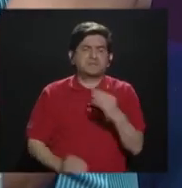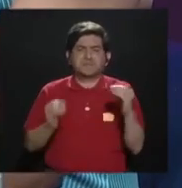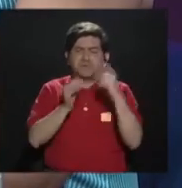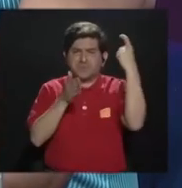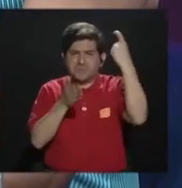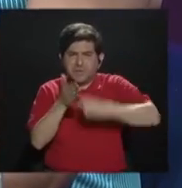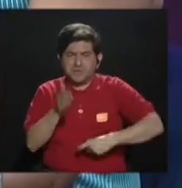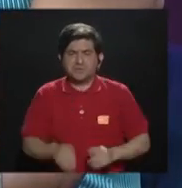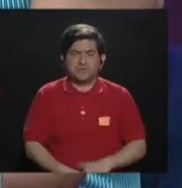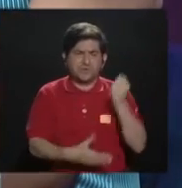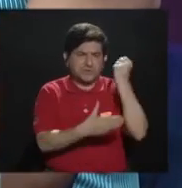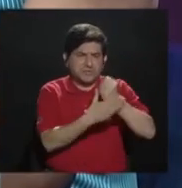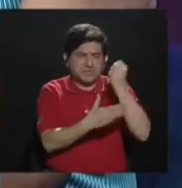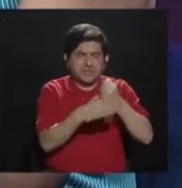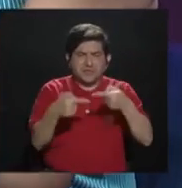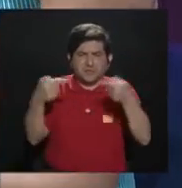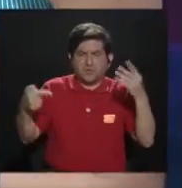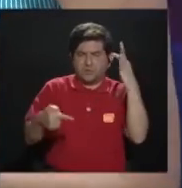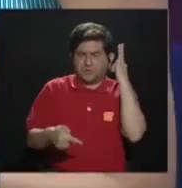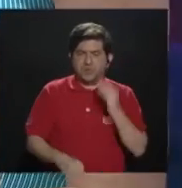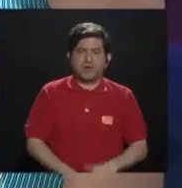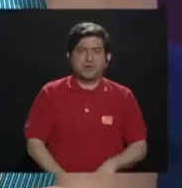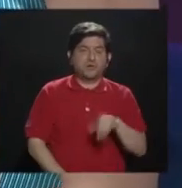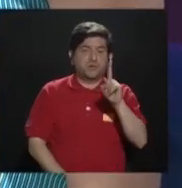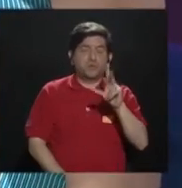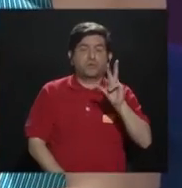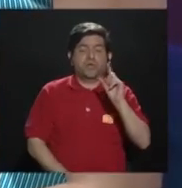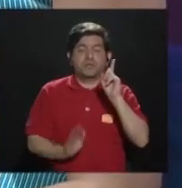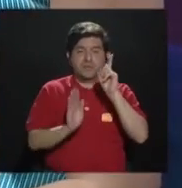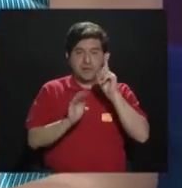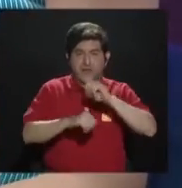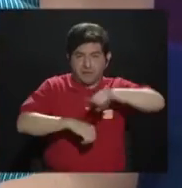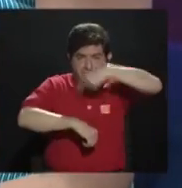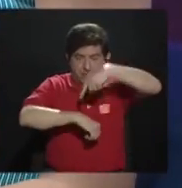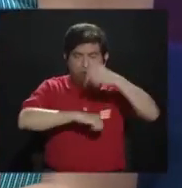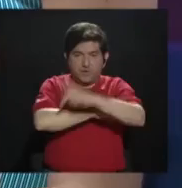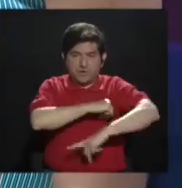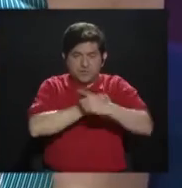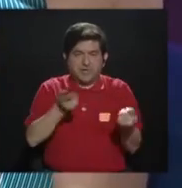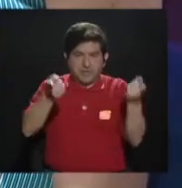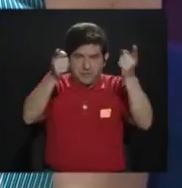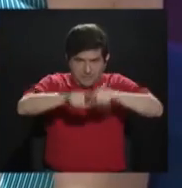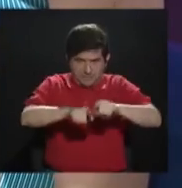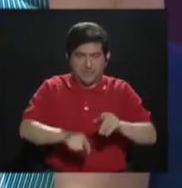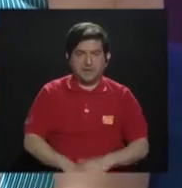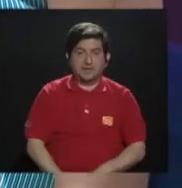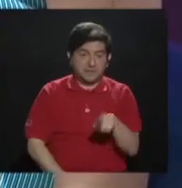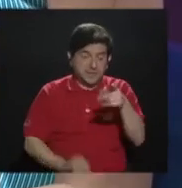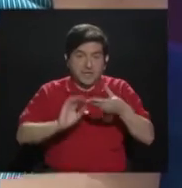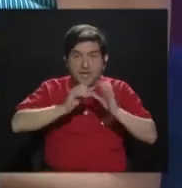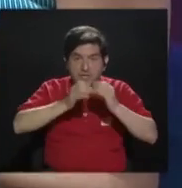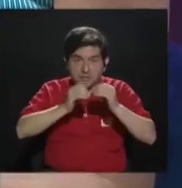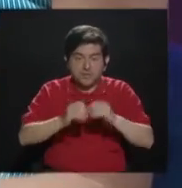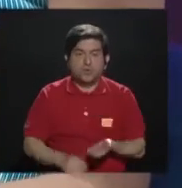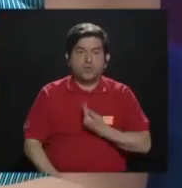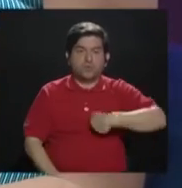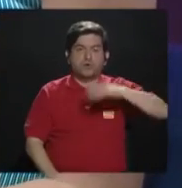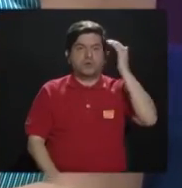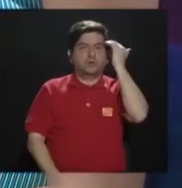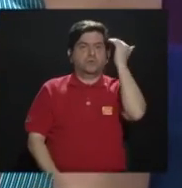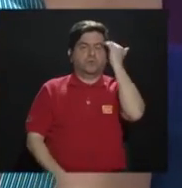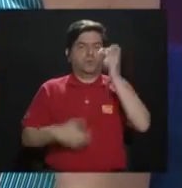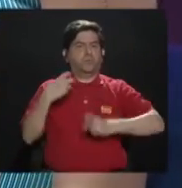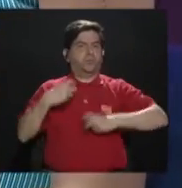es son los femicidios, que suceden uno cada 30 horas en nuestro país. Vale la pena traer ese dato para que tomemos dimensión